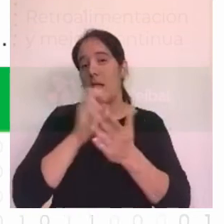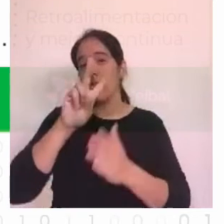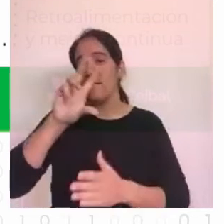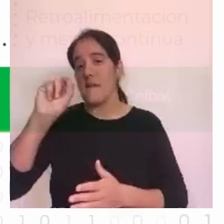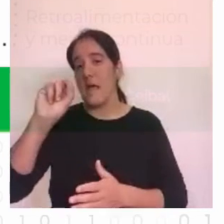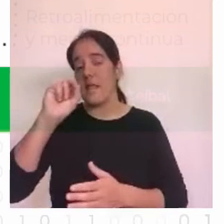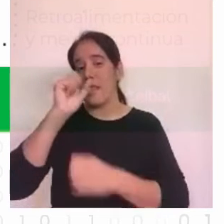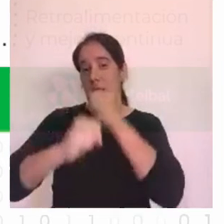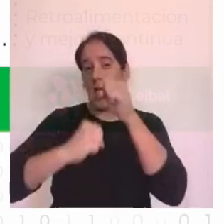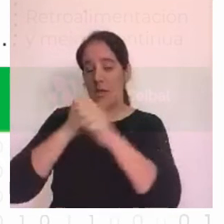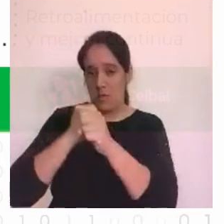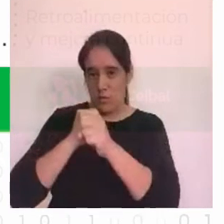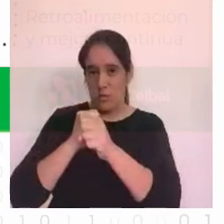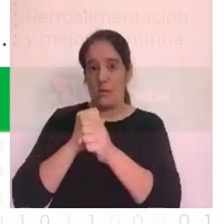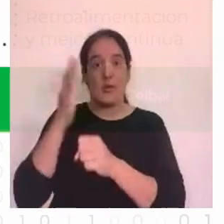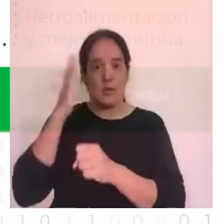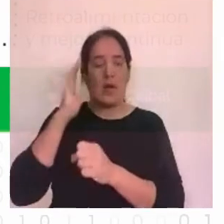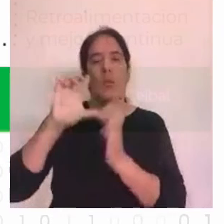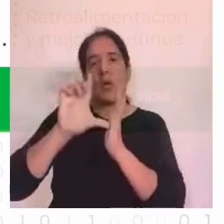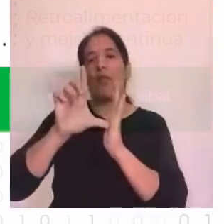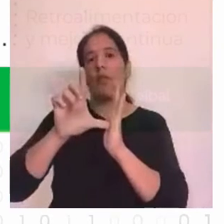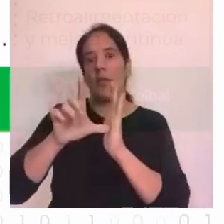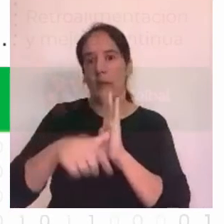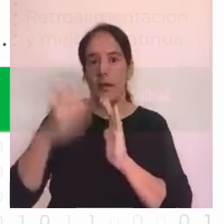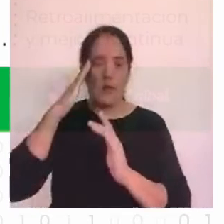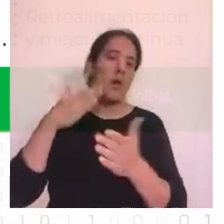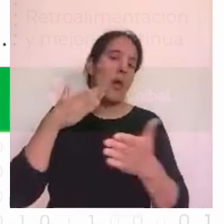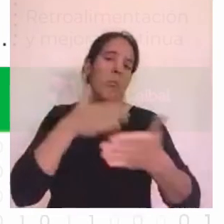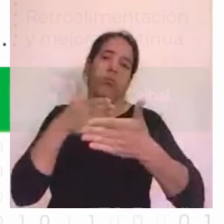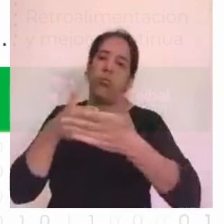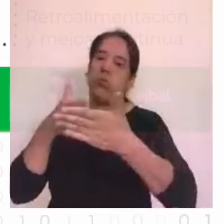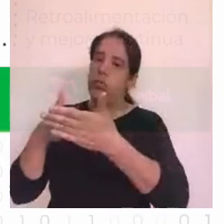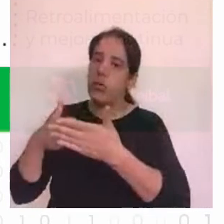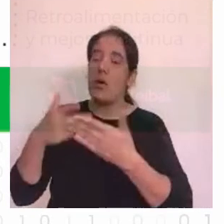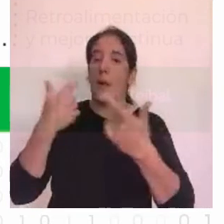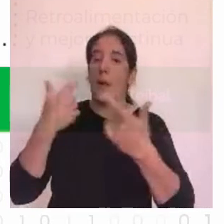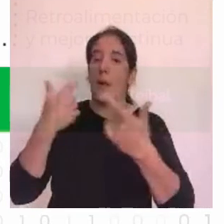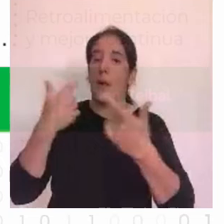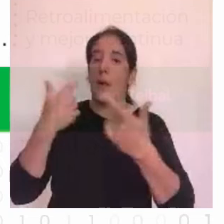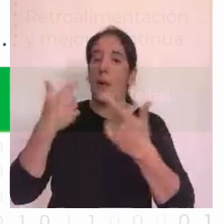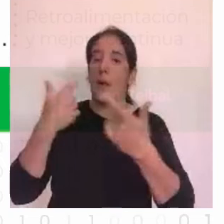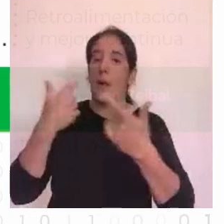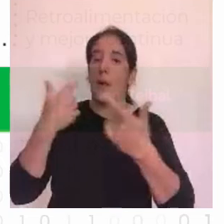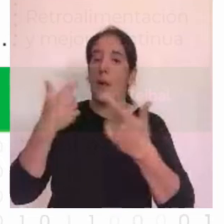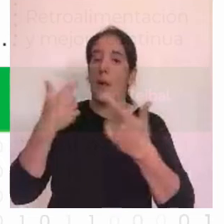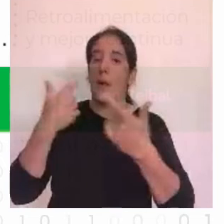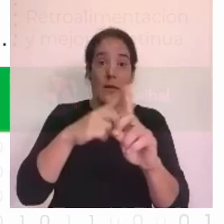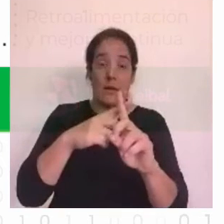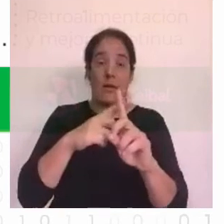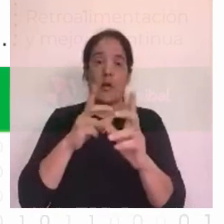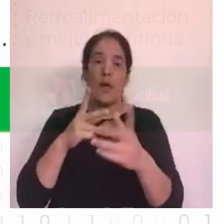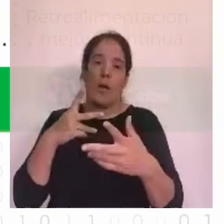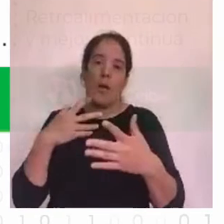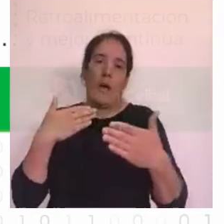procesos repletos de obstáculos, pero la idea es acercarnos al objetivo mediante productos intermedios, y en línea con estos